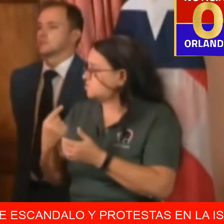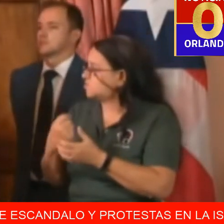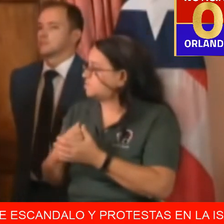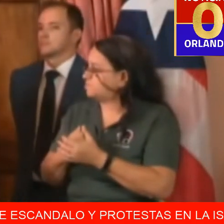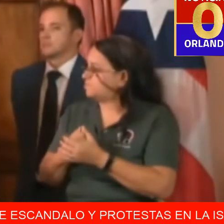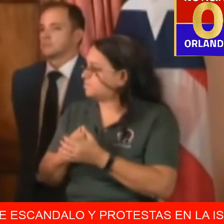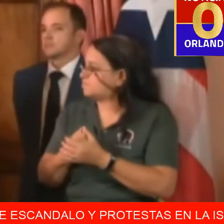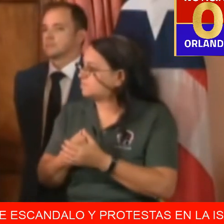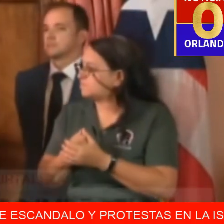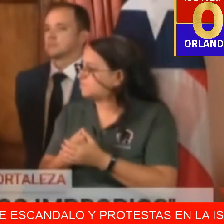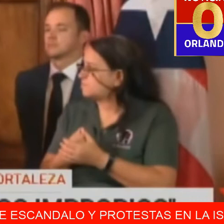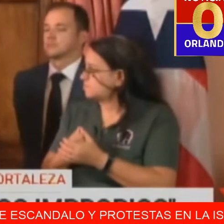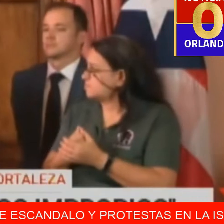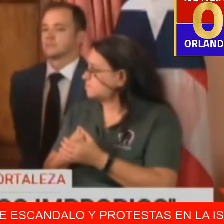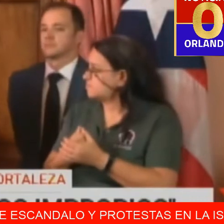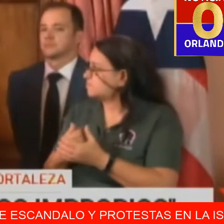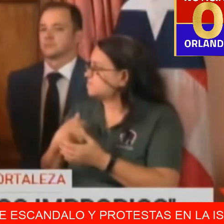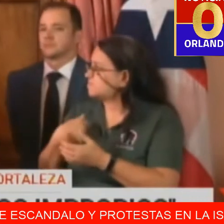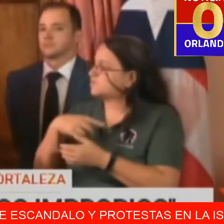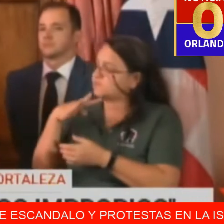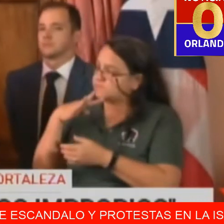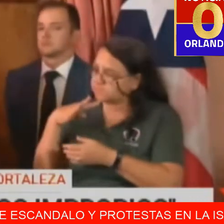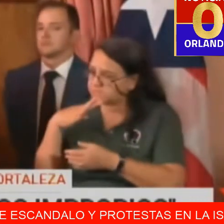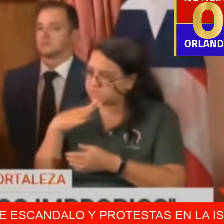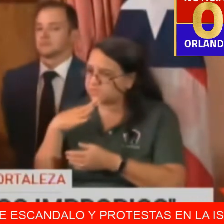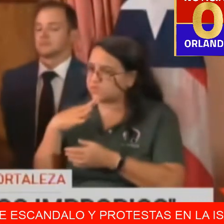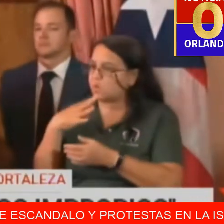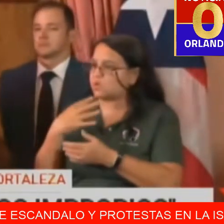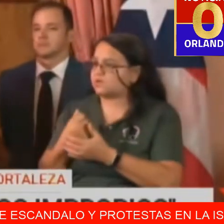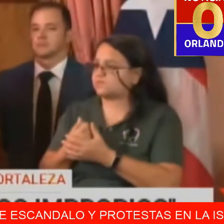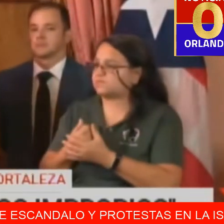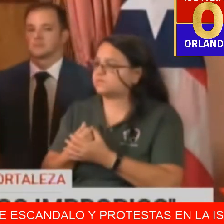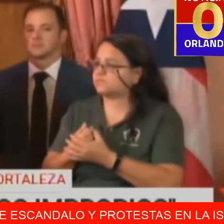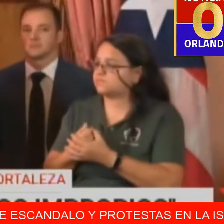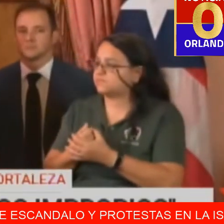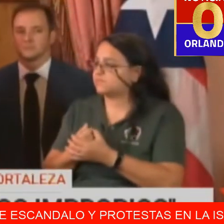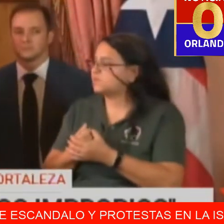¿Por qué? Porque es la utilización de fondos públicos